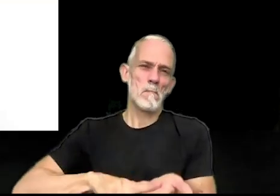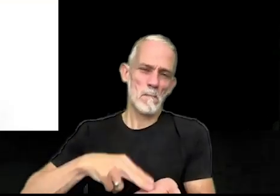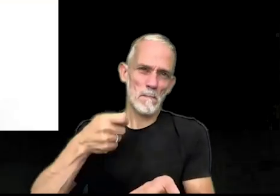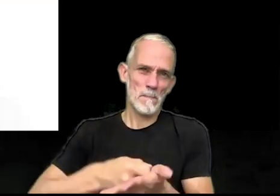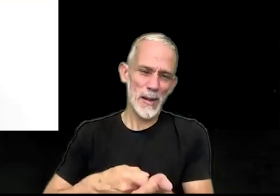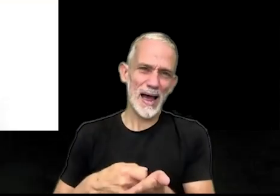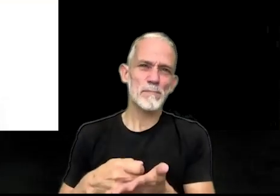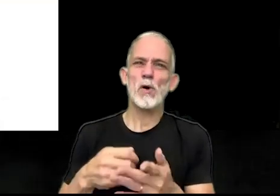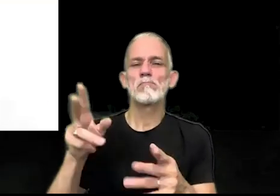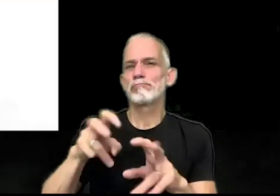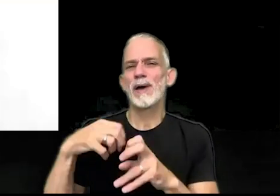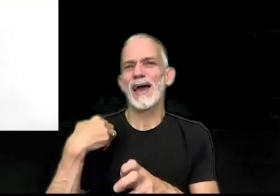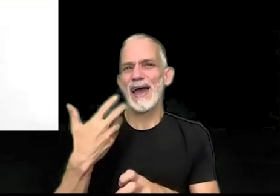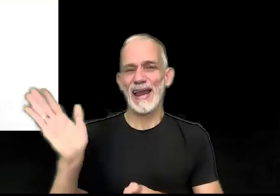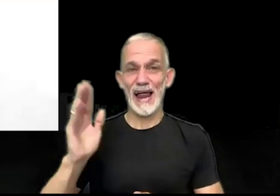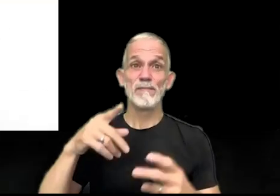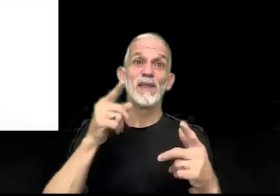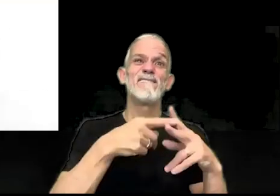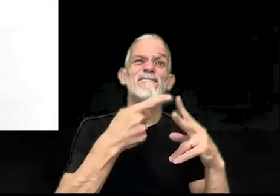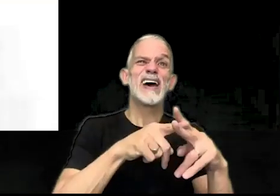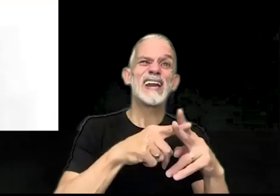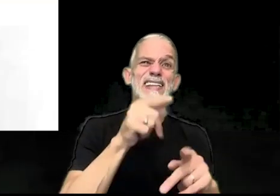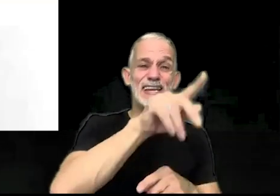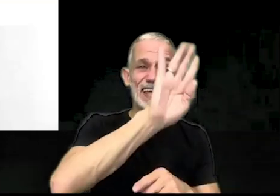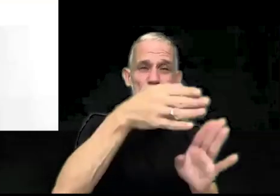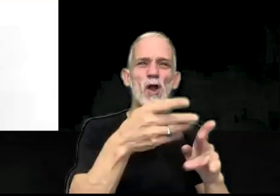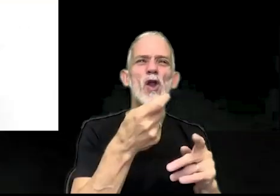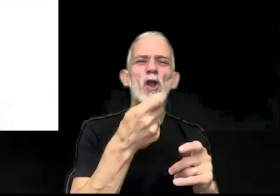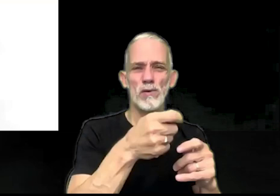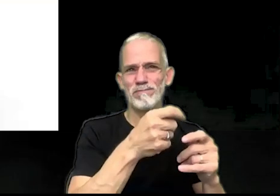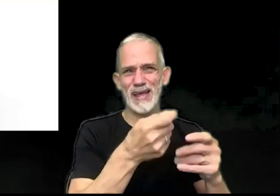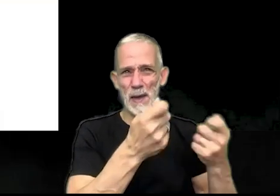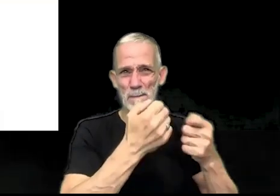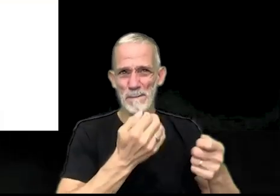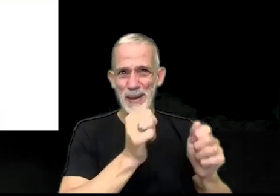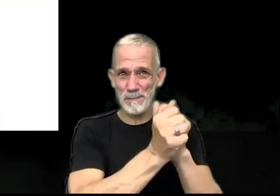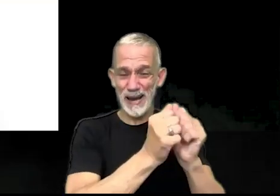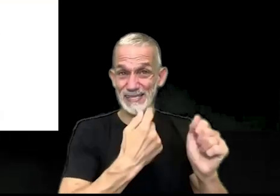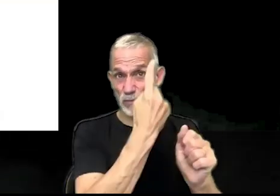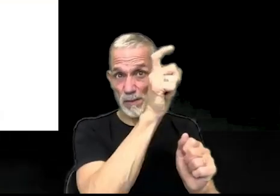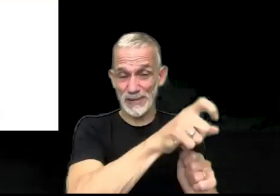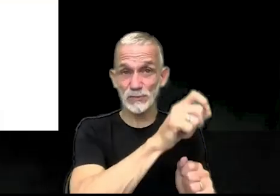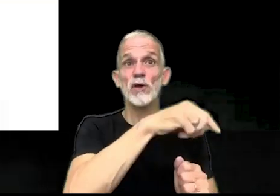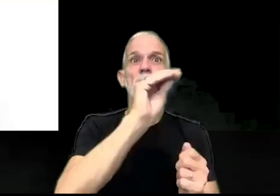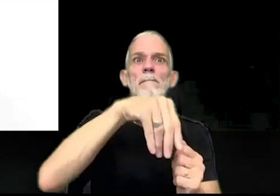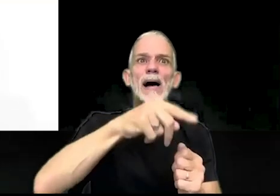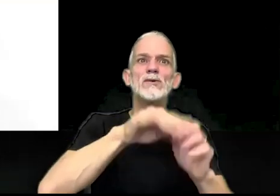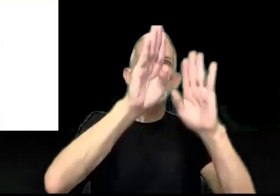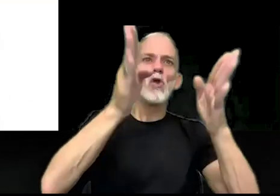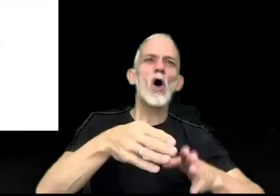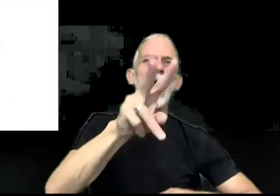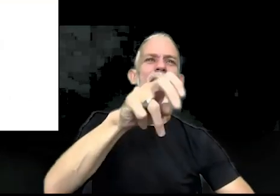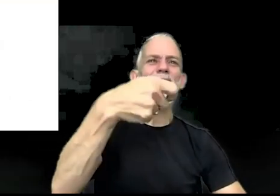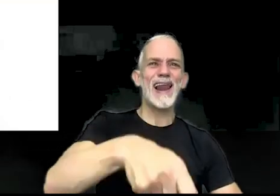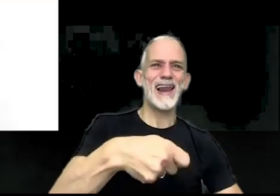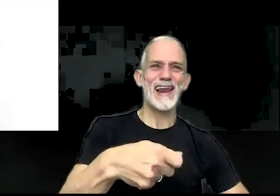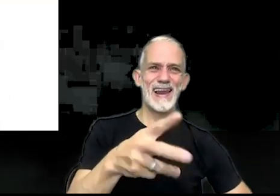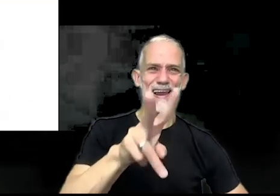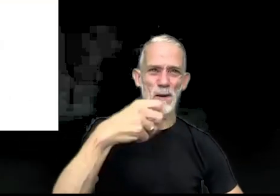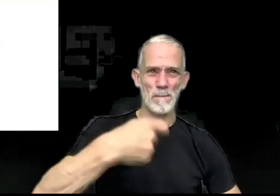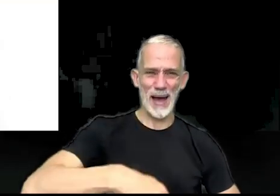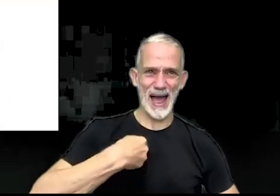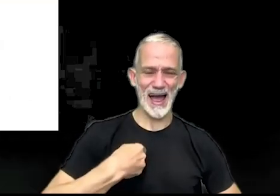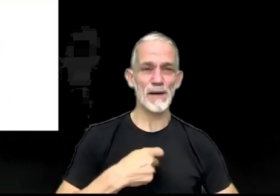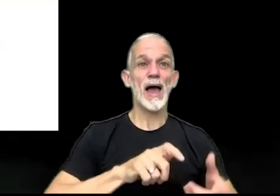por rentas generales. La ferretería es una empresa unipersonal y a su vez tiene que aplicar el